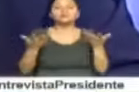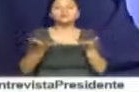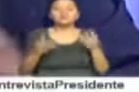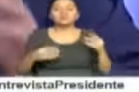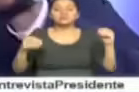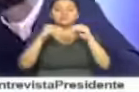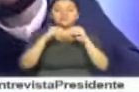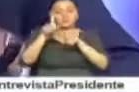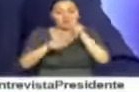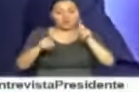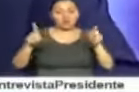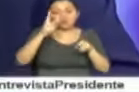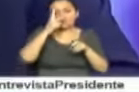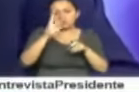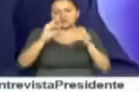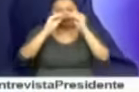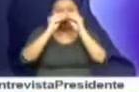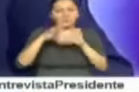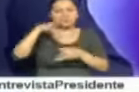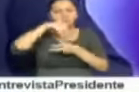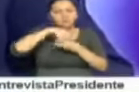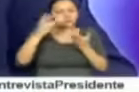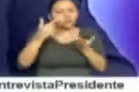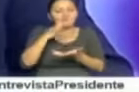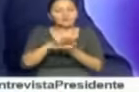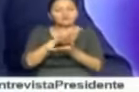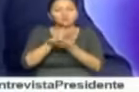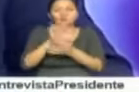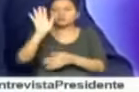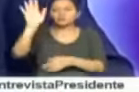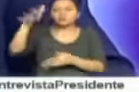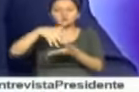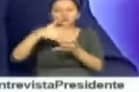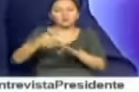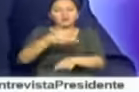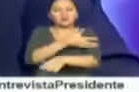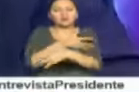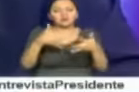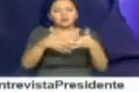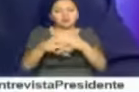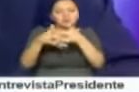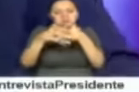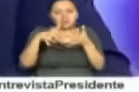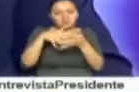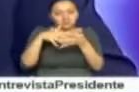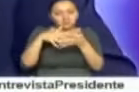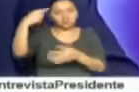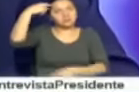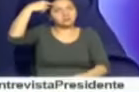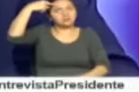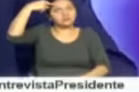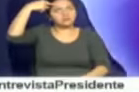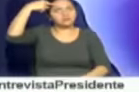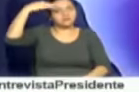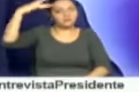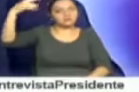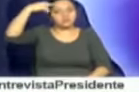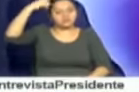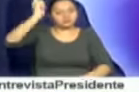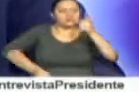ciertos estamentos, sobre todo formados en las escuelas de las Américas, etcétera, hacer un Estado dentro del Estado para no depender de los muérganos civiles.